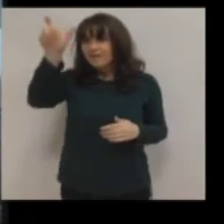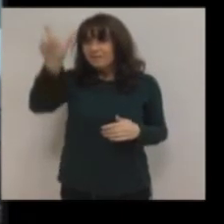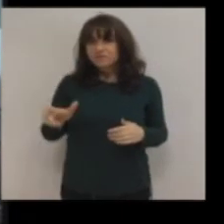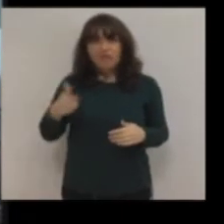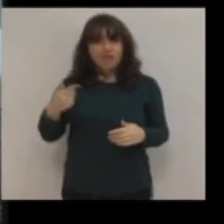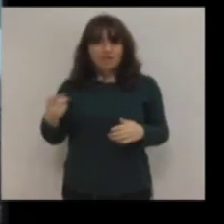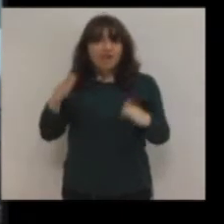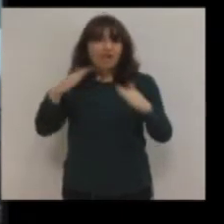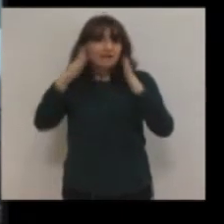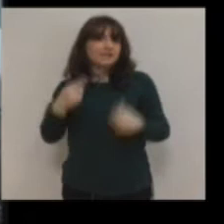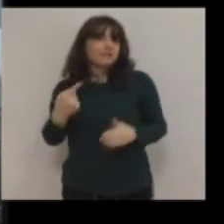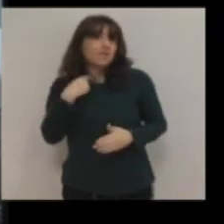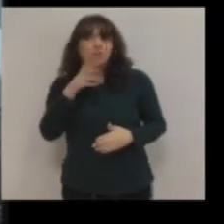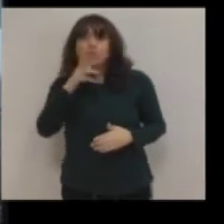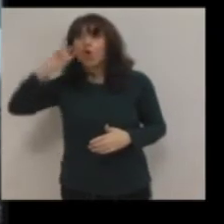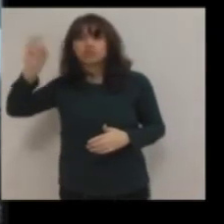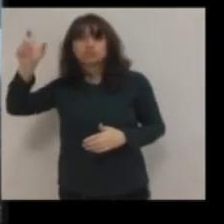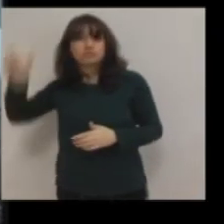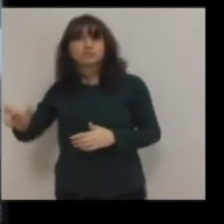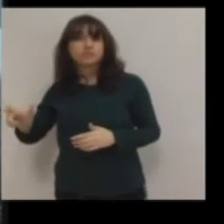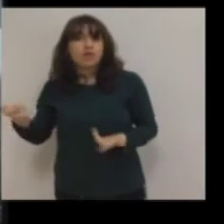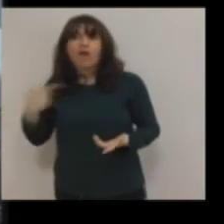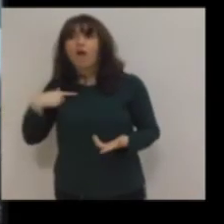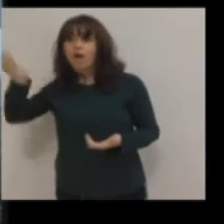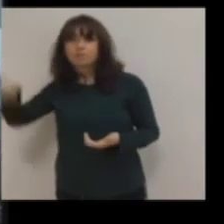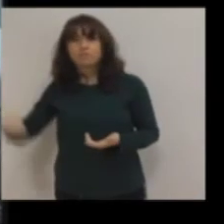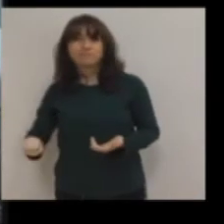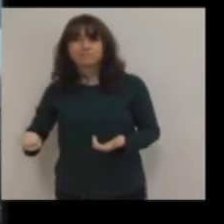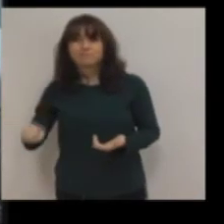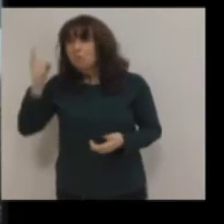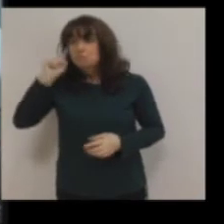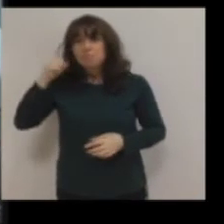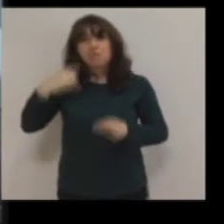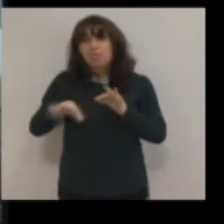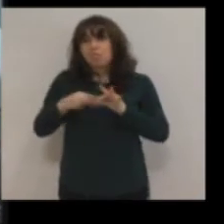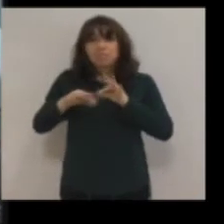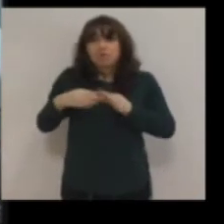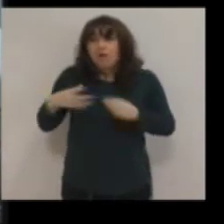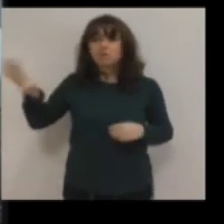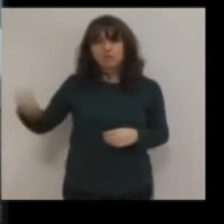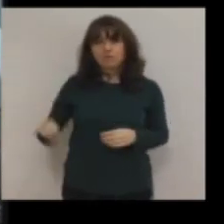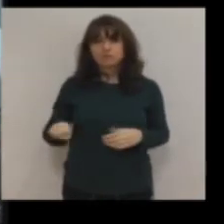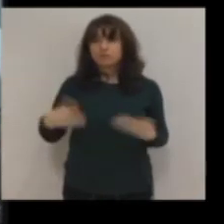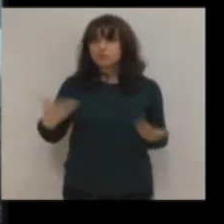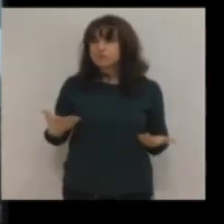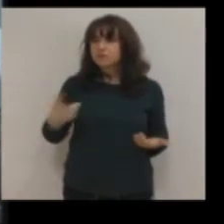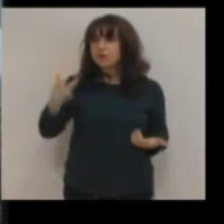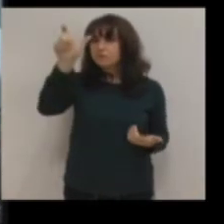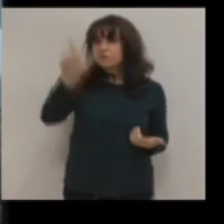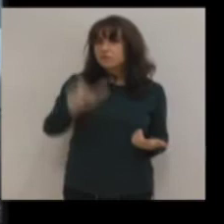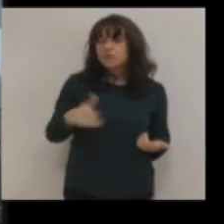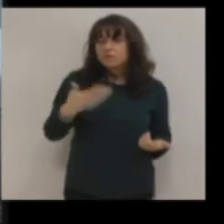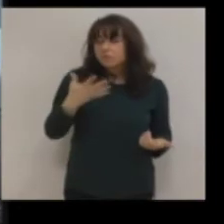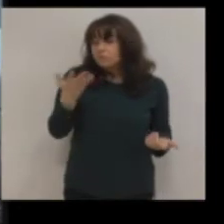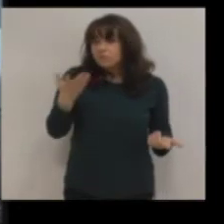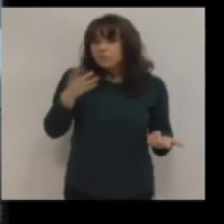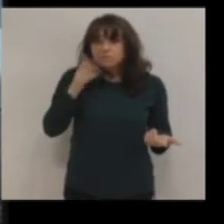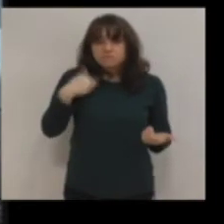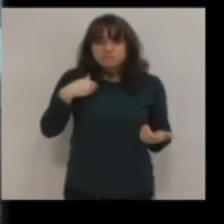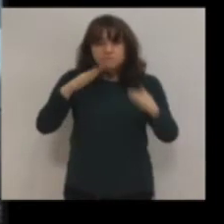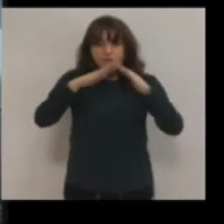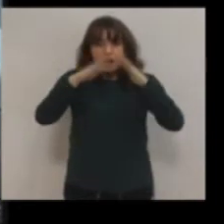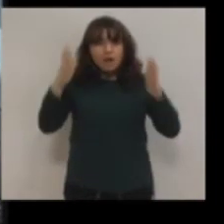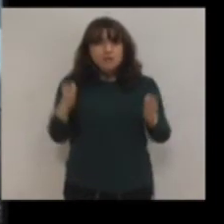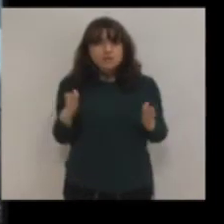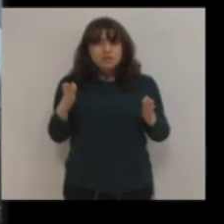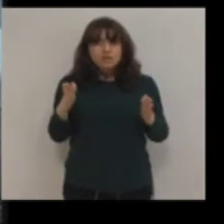la ha comprado un tercero de buena fe. Es decir, que ha salido de su casa tras la enajenación de su